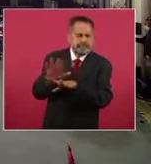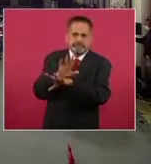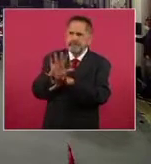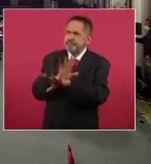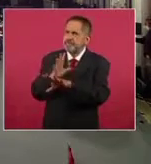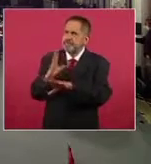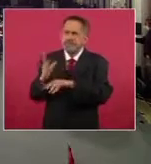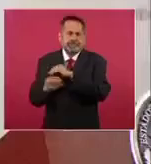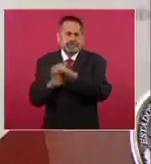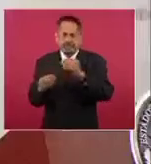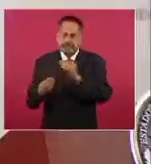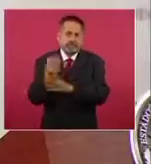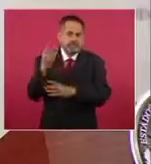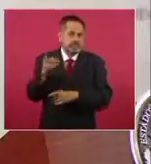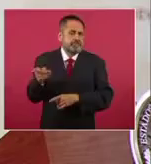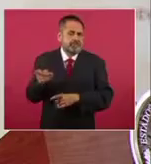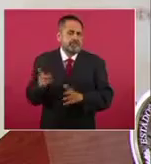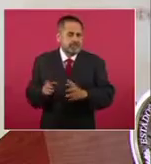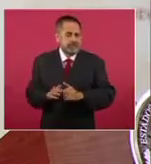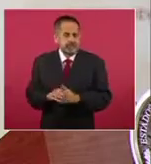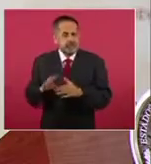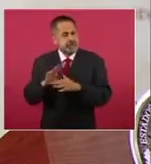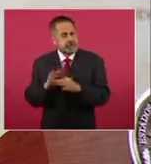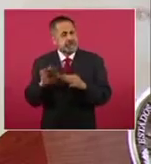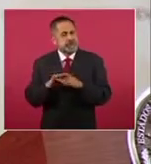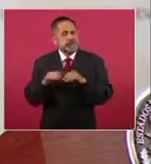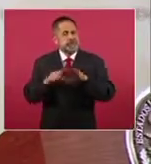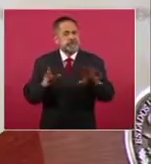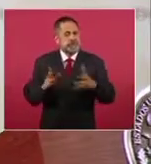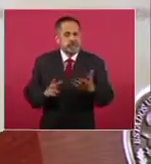que nos hable, porque